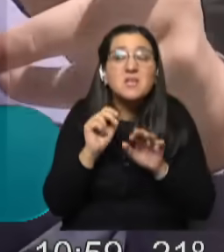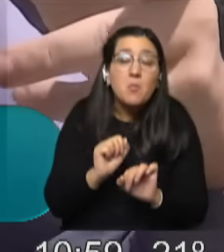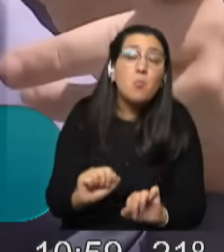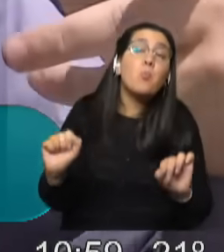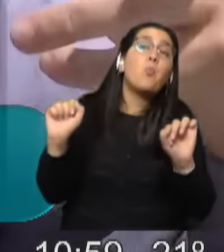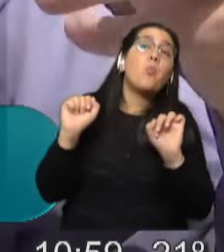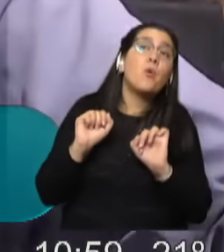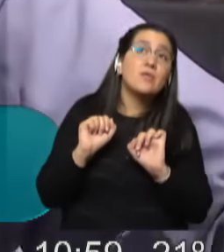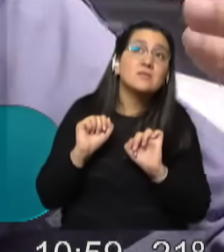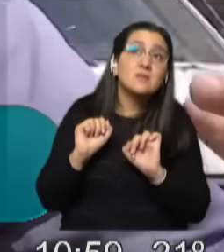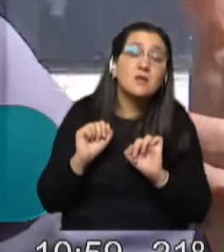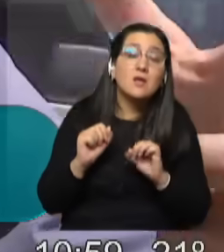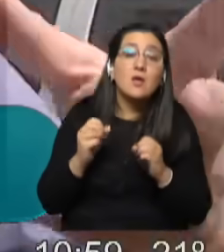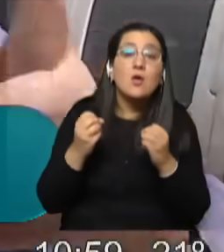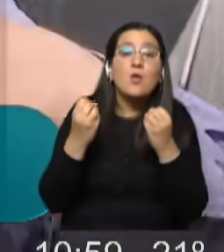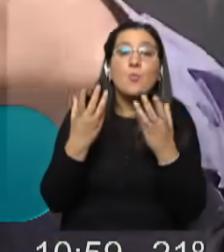sido